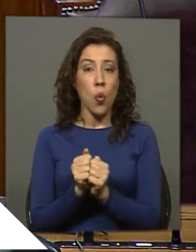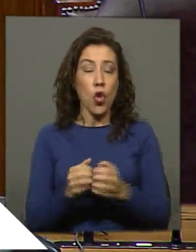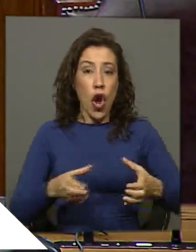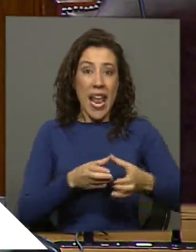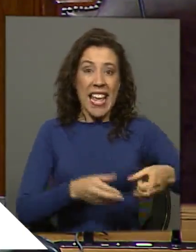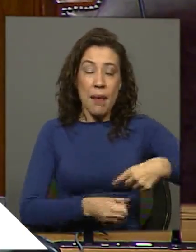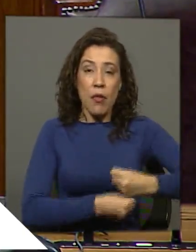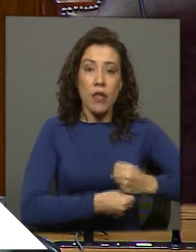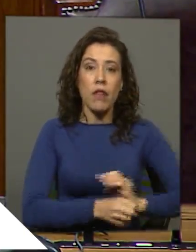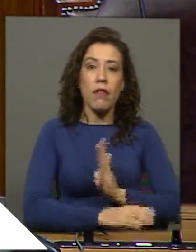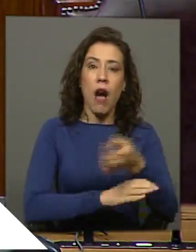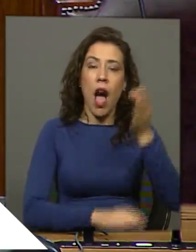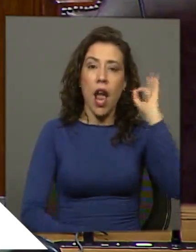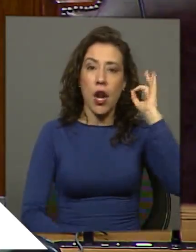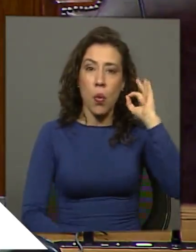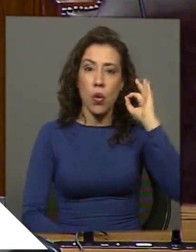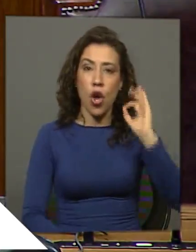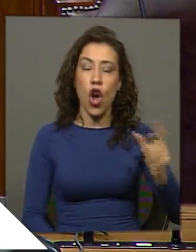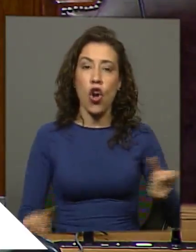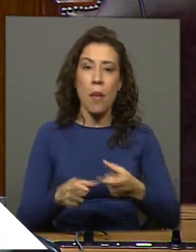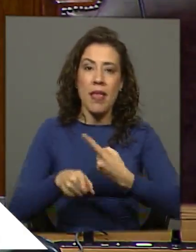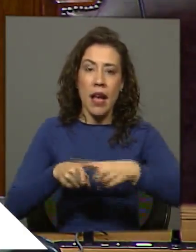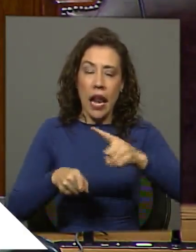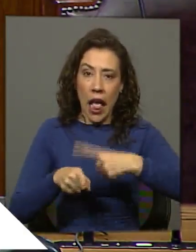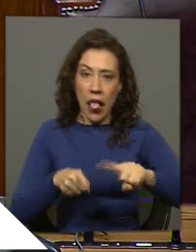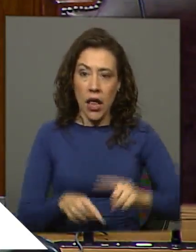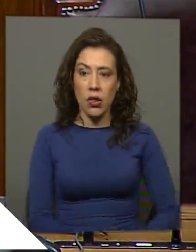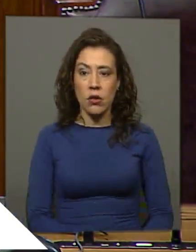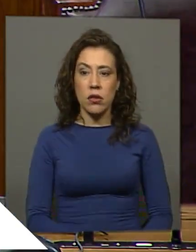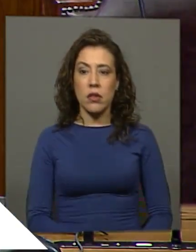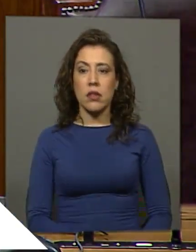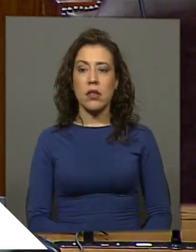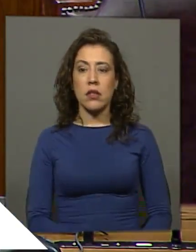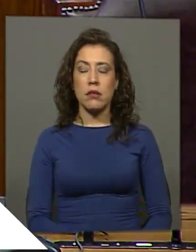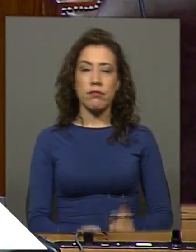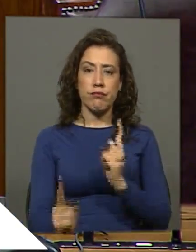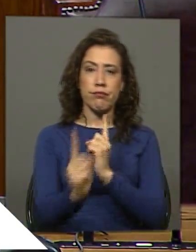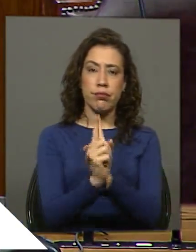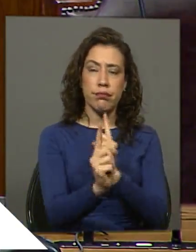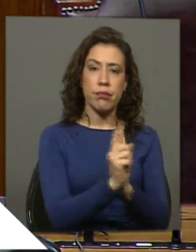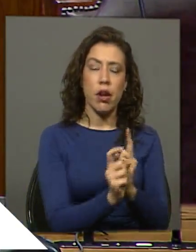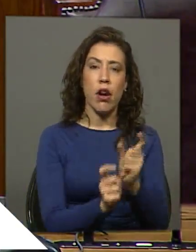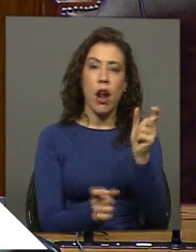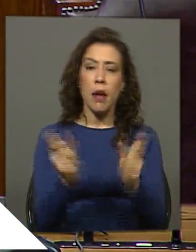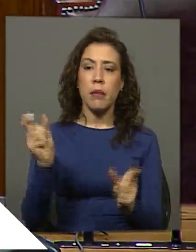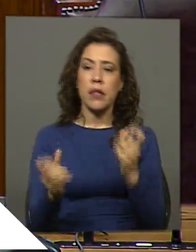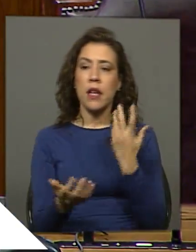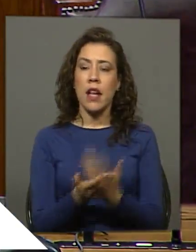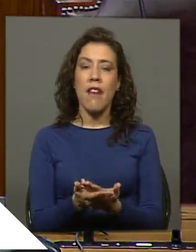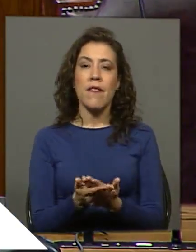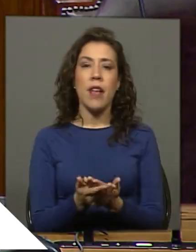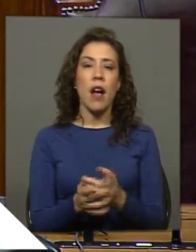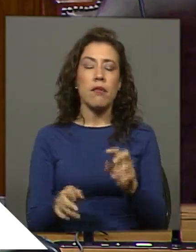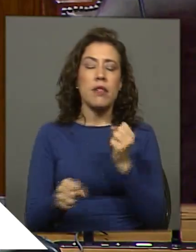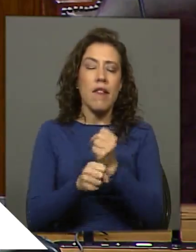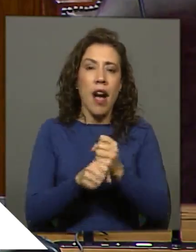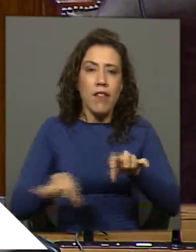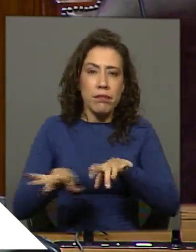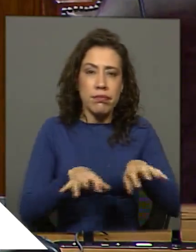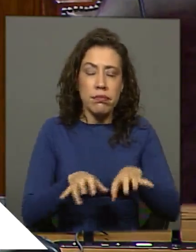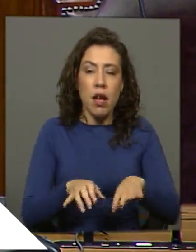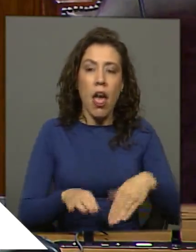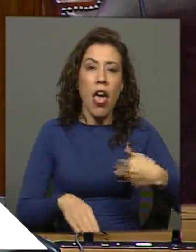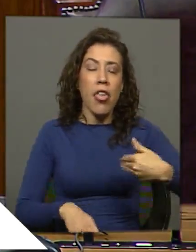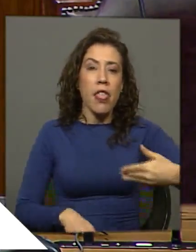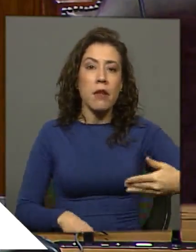equipos ir a las reuniones de comité de crédito juntarse con la gente que mantenía los servidores y después